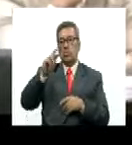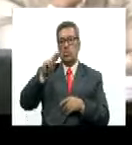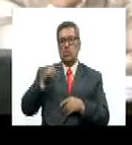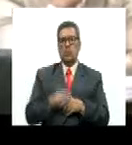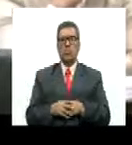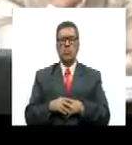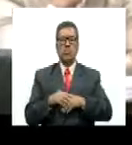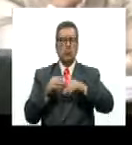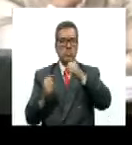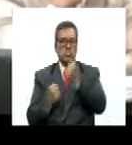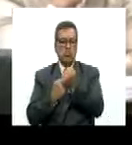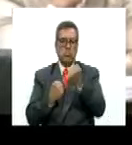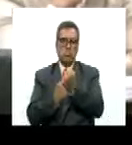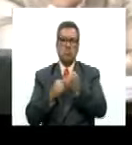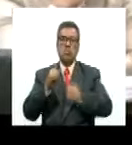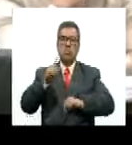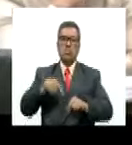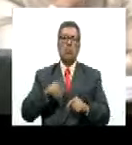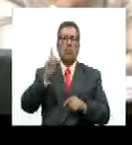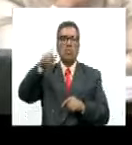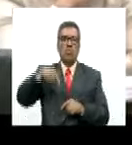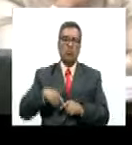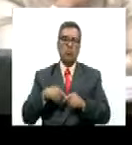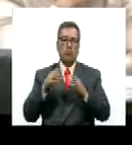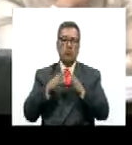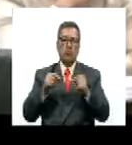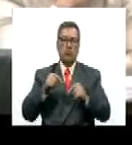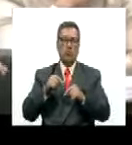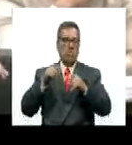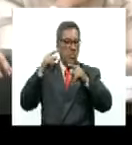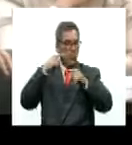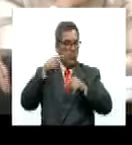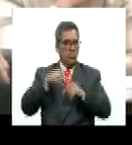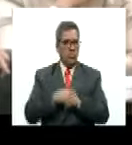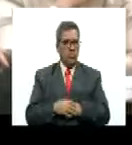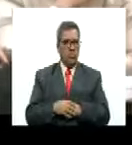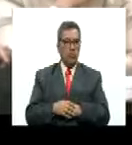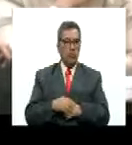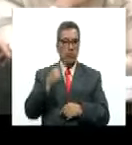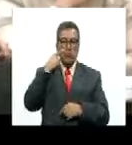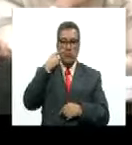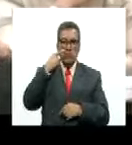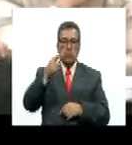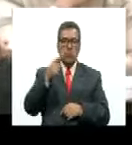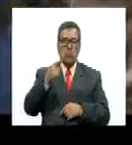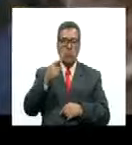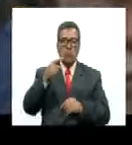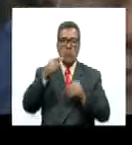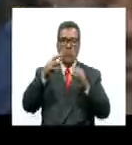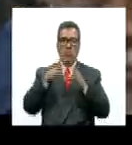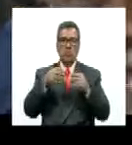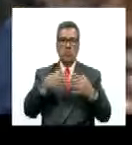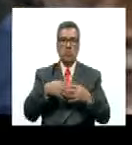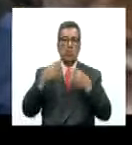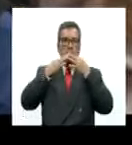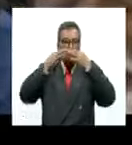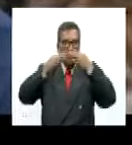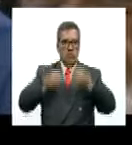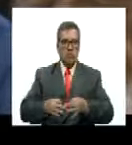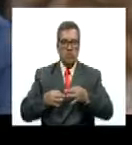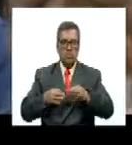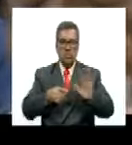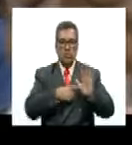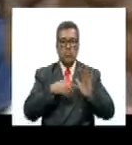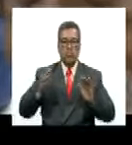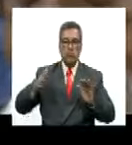de soporte y también su diplomacia. Estamos viendo un imperio definitivamente con